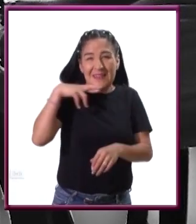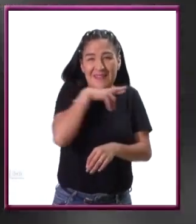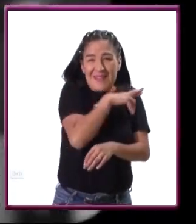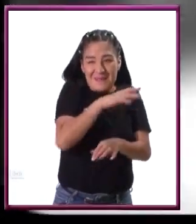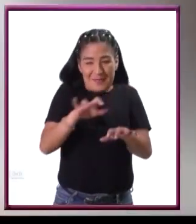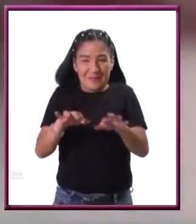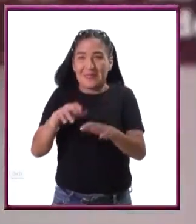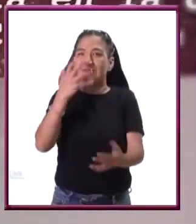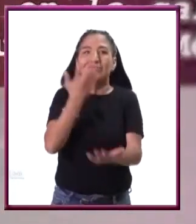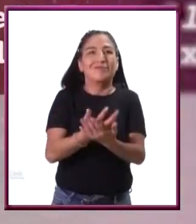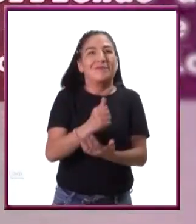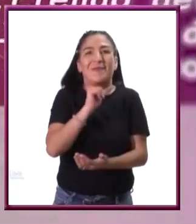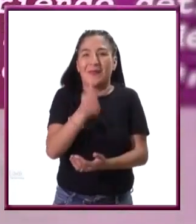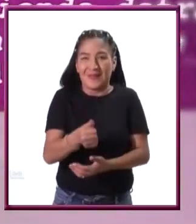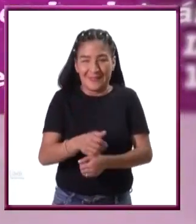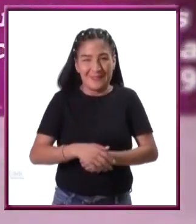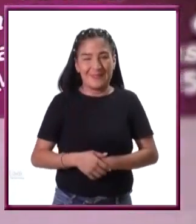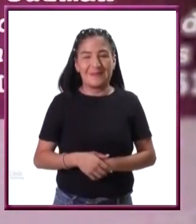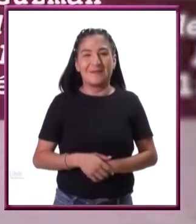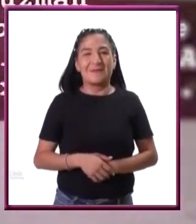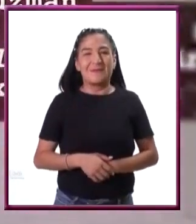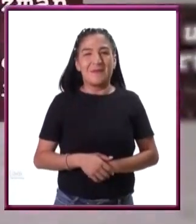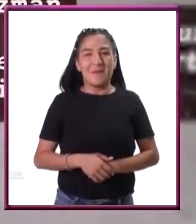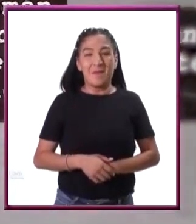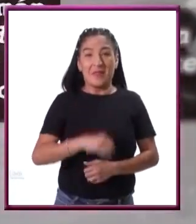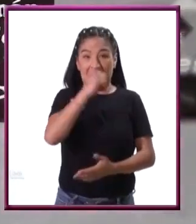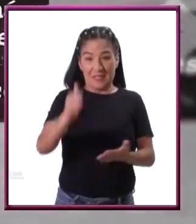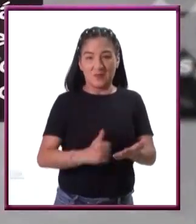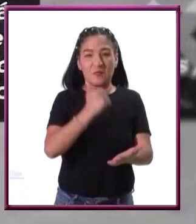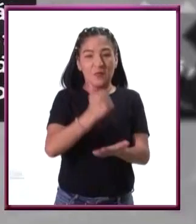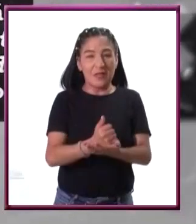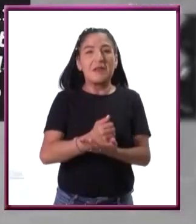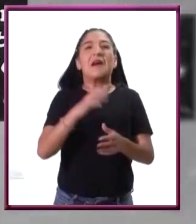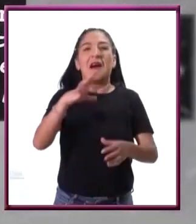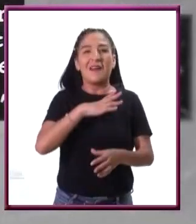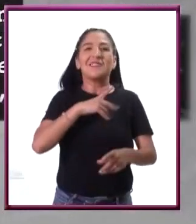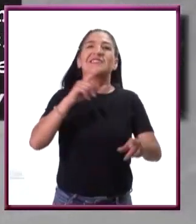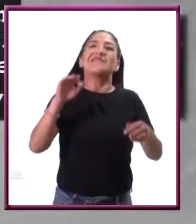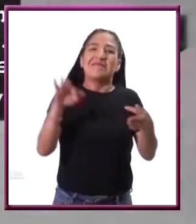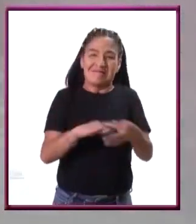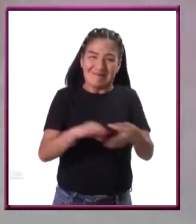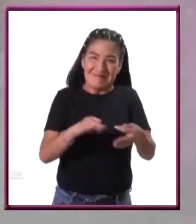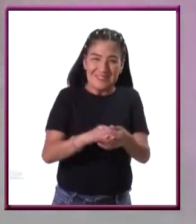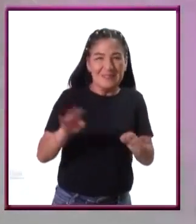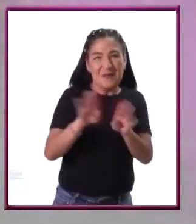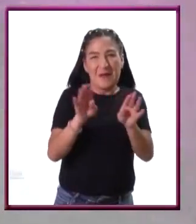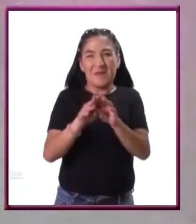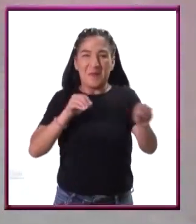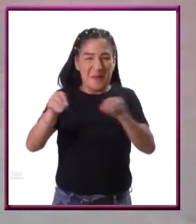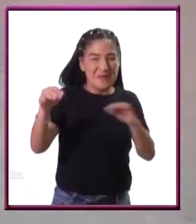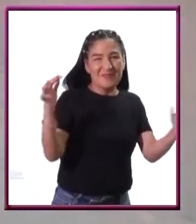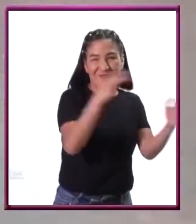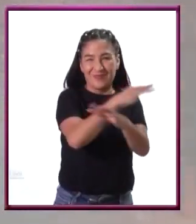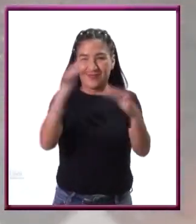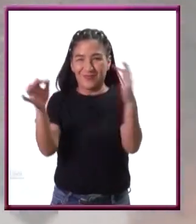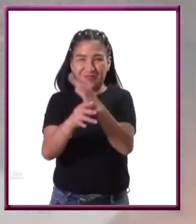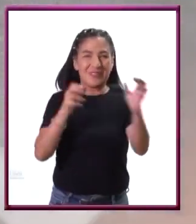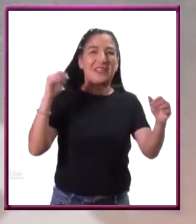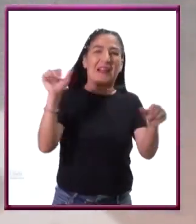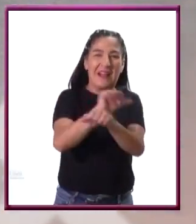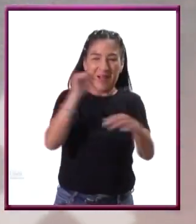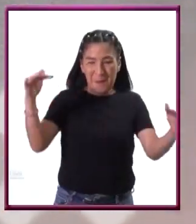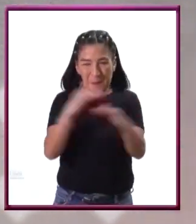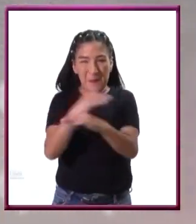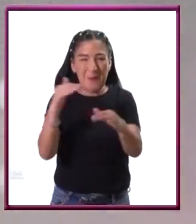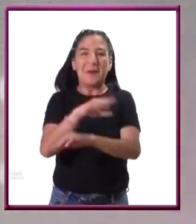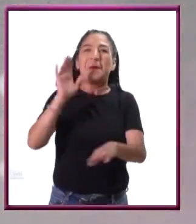descanso. La ciudad está en constante movimiento y todos tienen prisa. Siempre hay alguien que se esfuerza para ir más rápido.